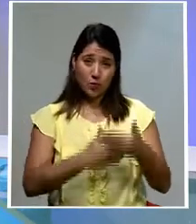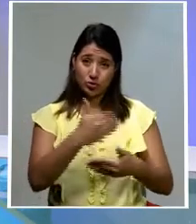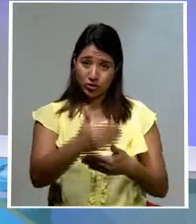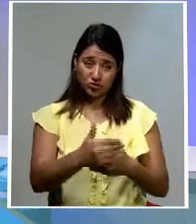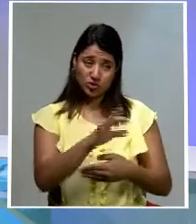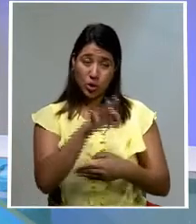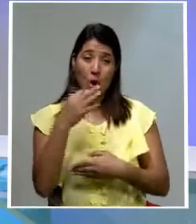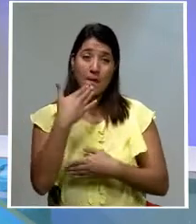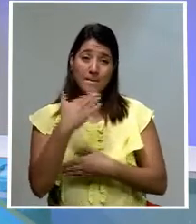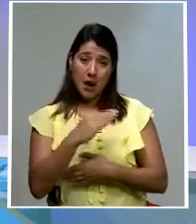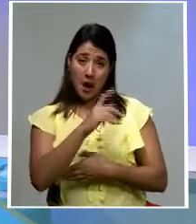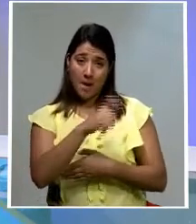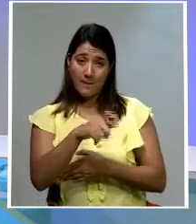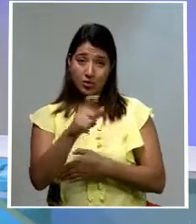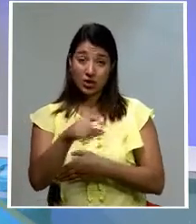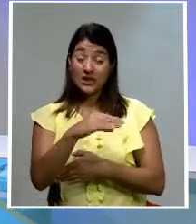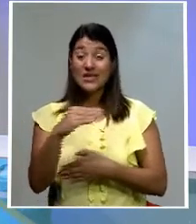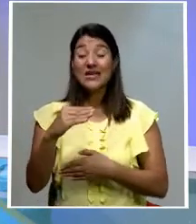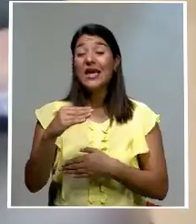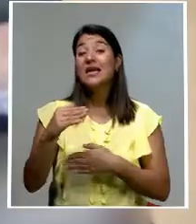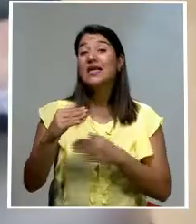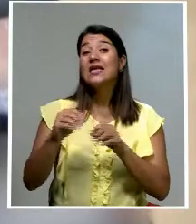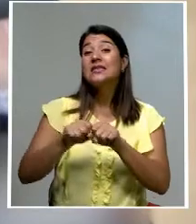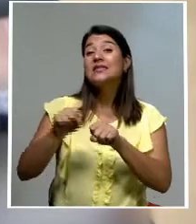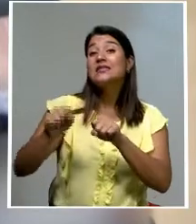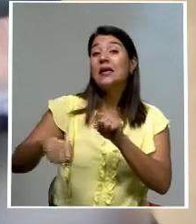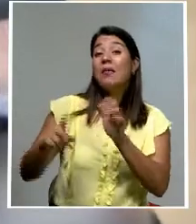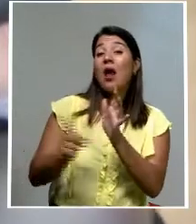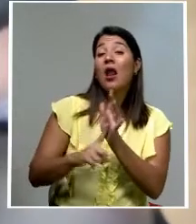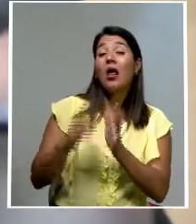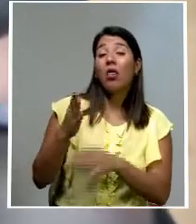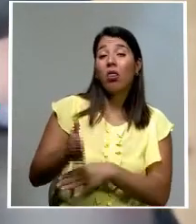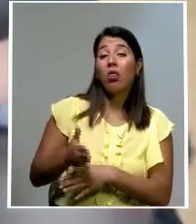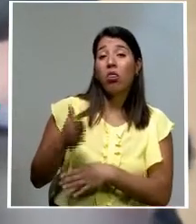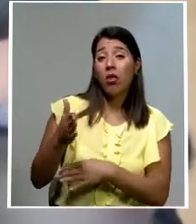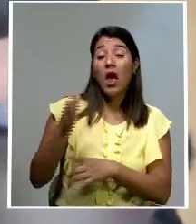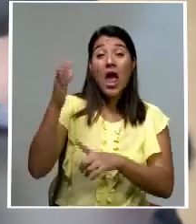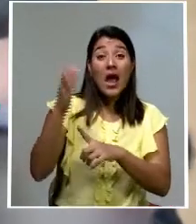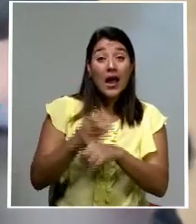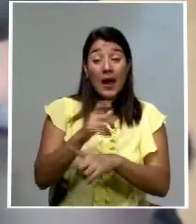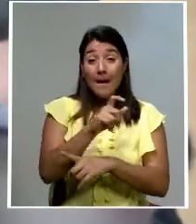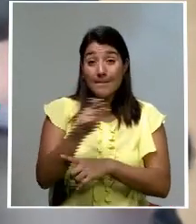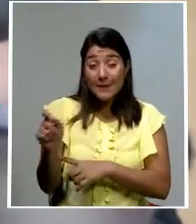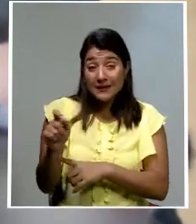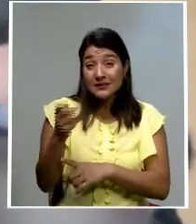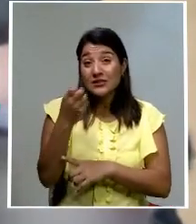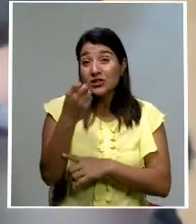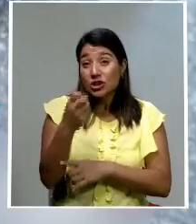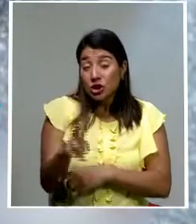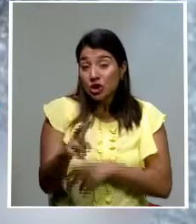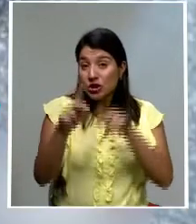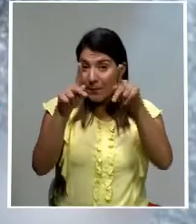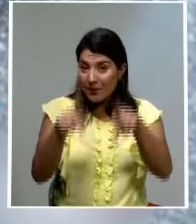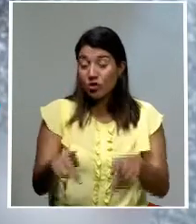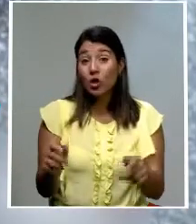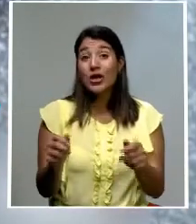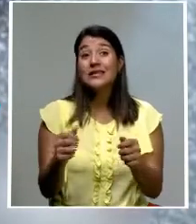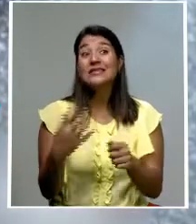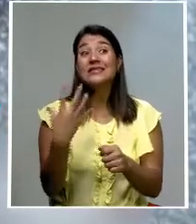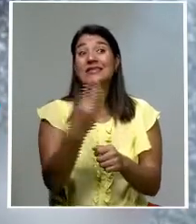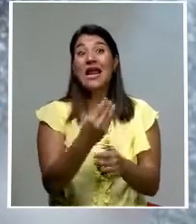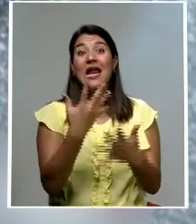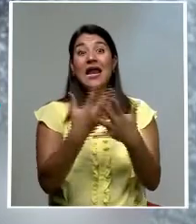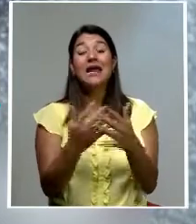alertas es muy lento. Al mes, 12 personas privadas de libertad que cumplen sus condenas con la tobillera electrónica